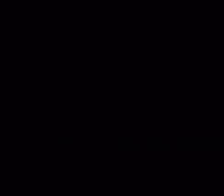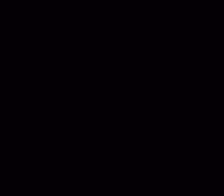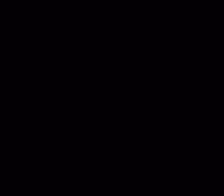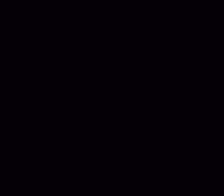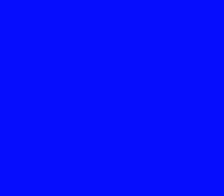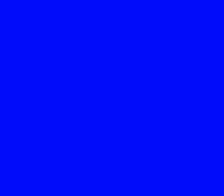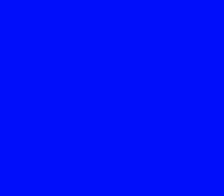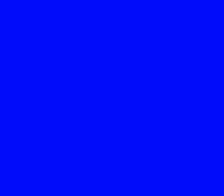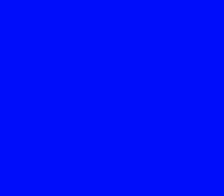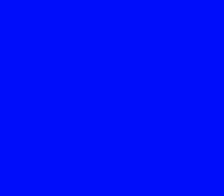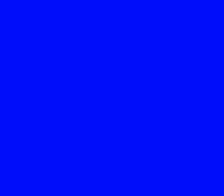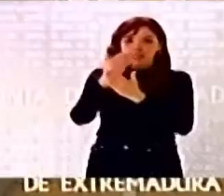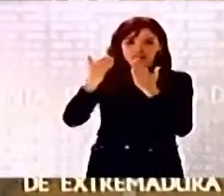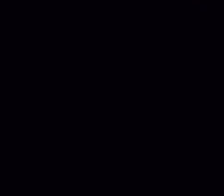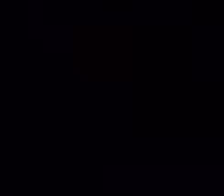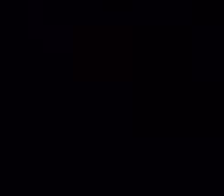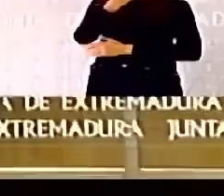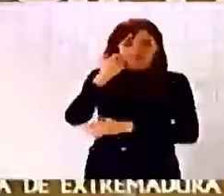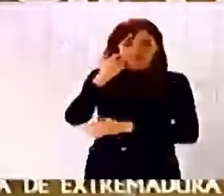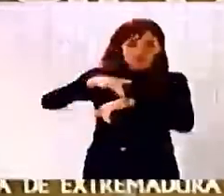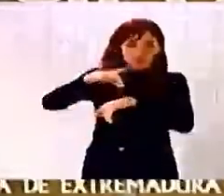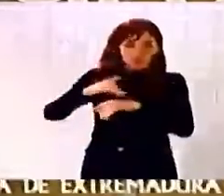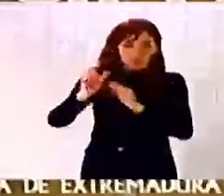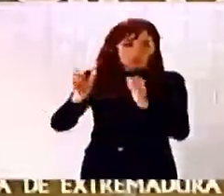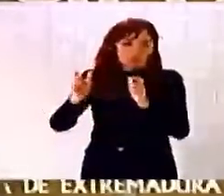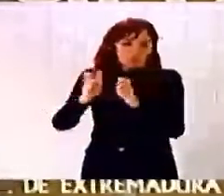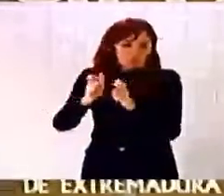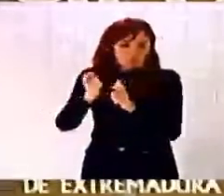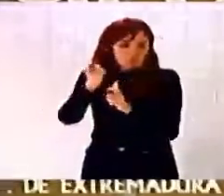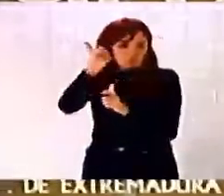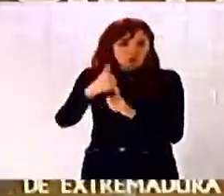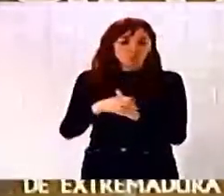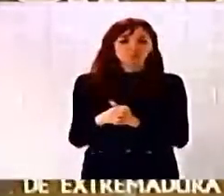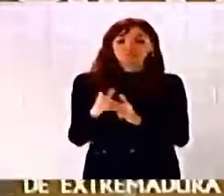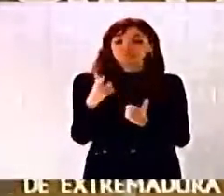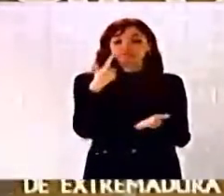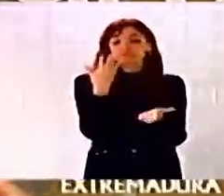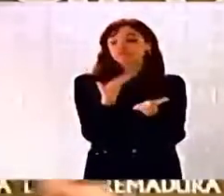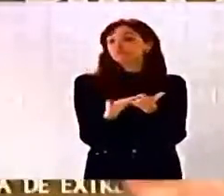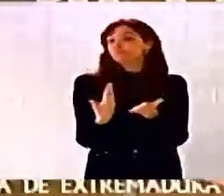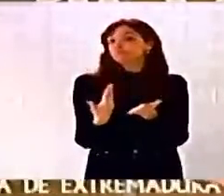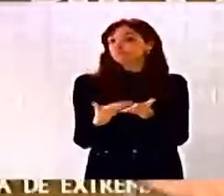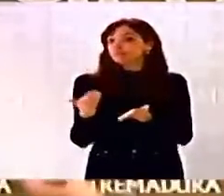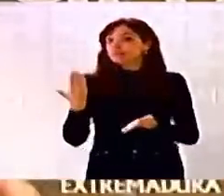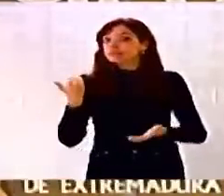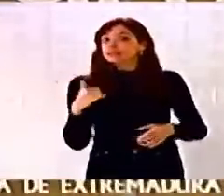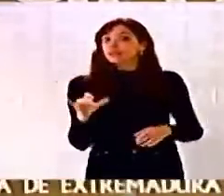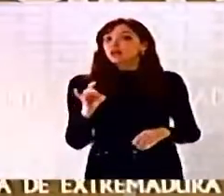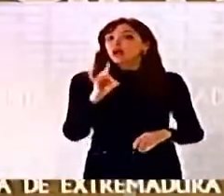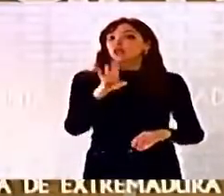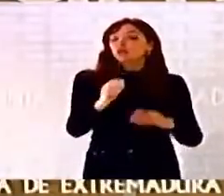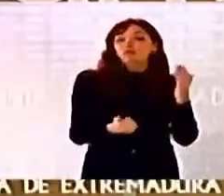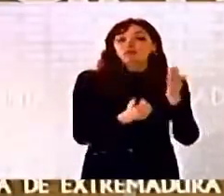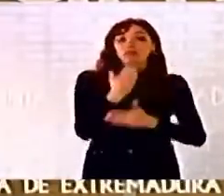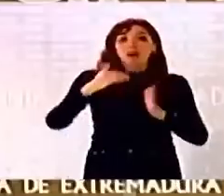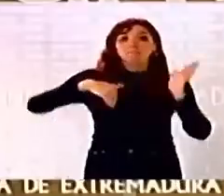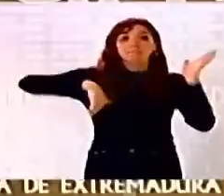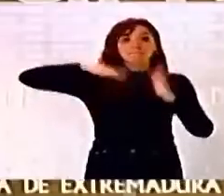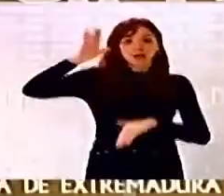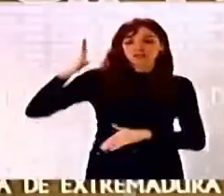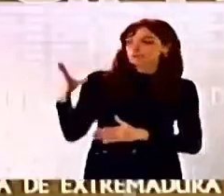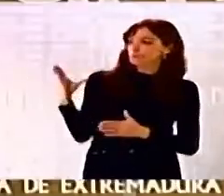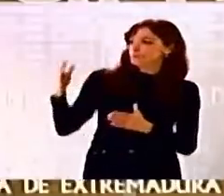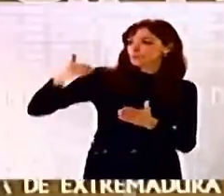días. Esto viene a corroborar, habiendo pasado más de 14 días desde